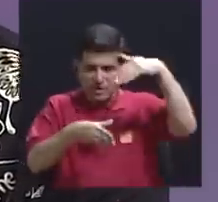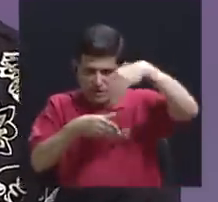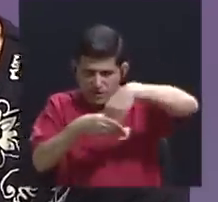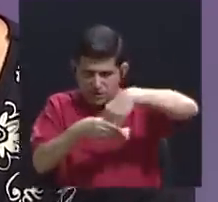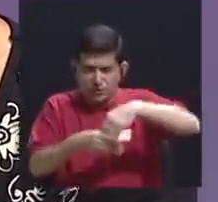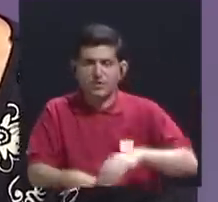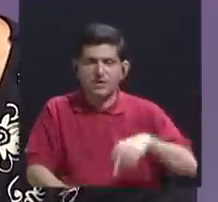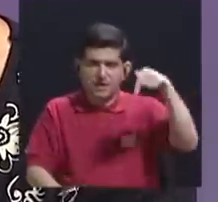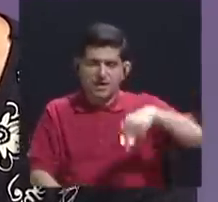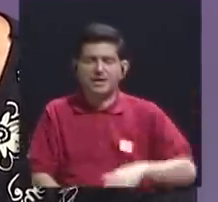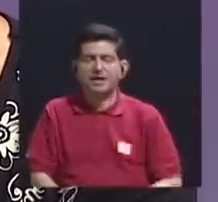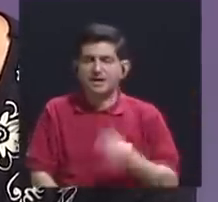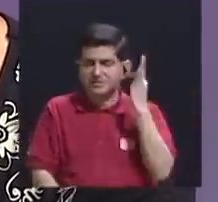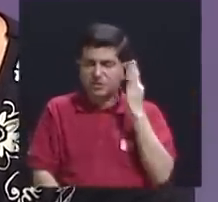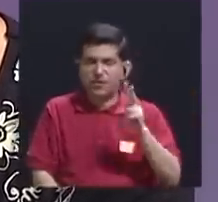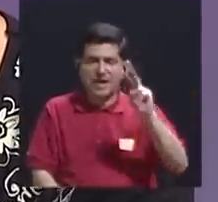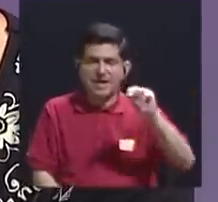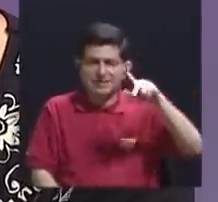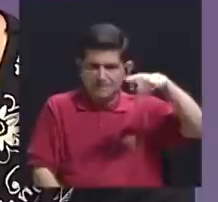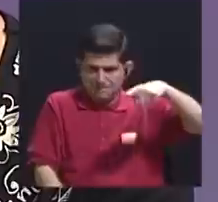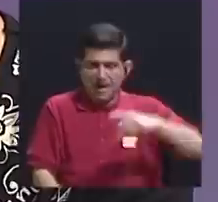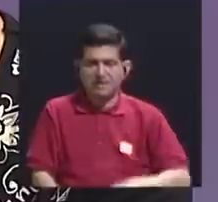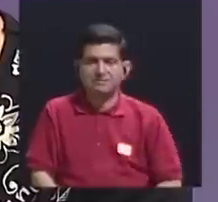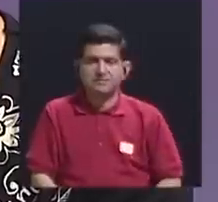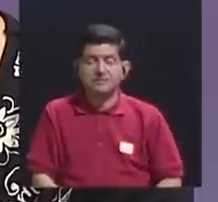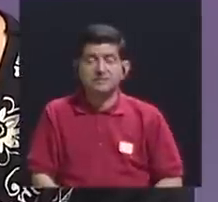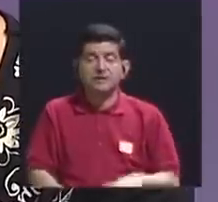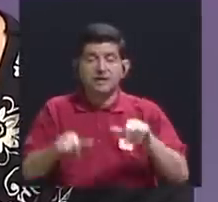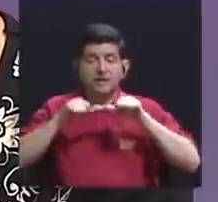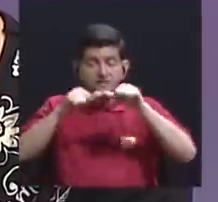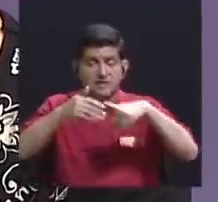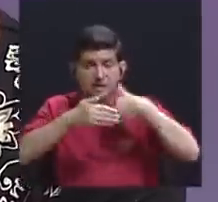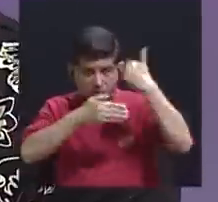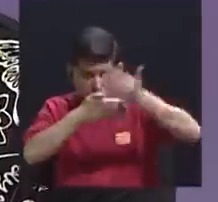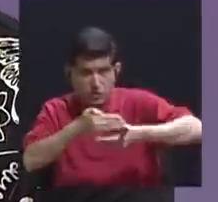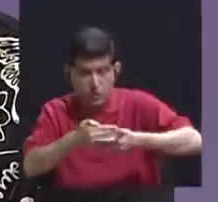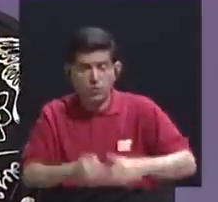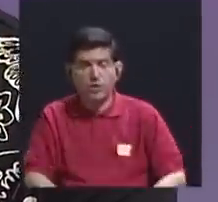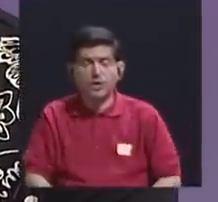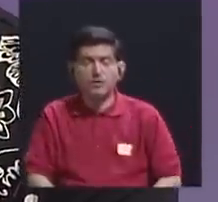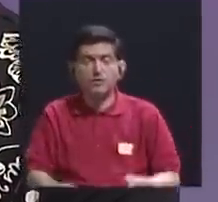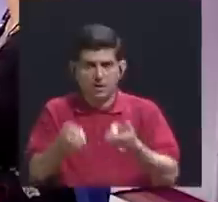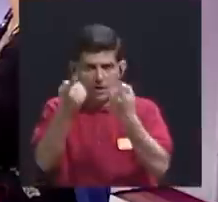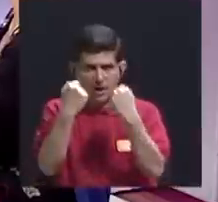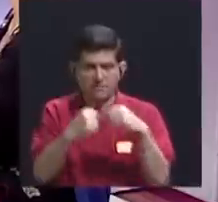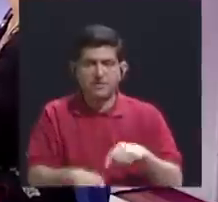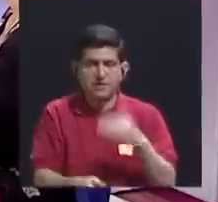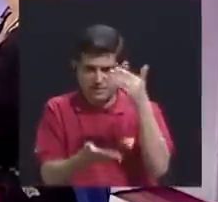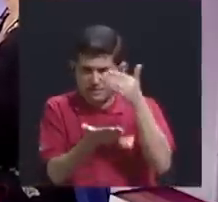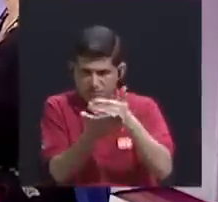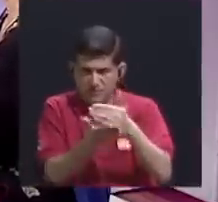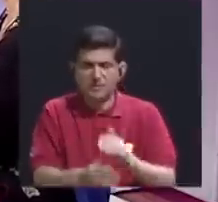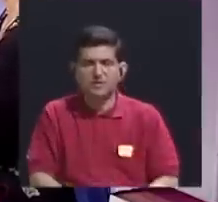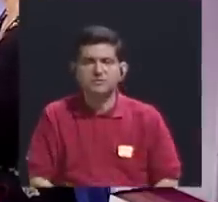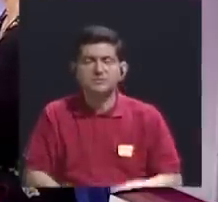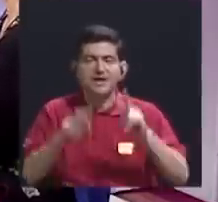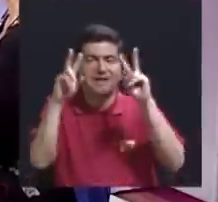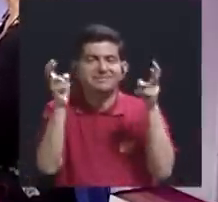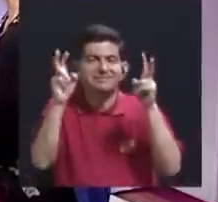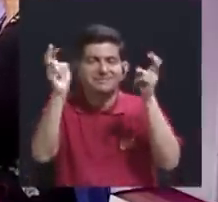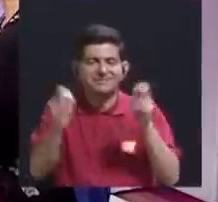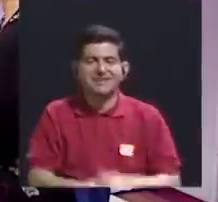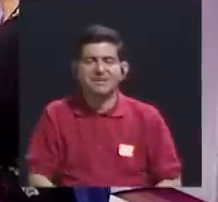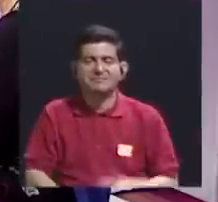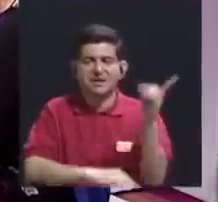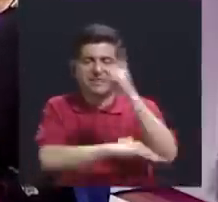nosotras la señora nielsen pérez y vamos a retomar a el regreso de este corte el tema del